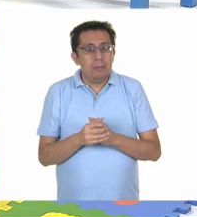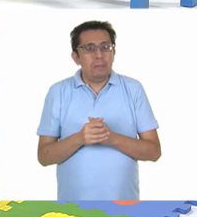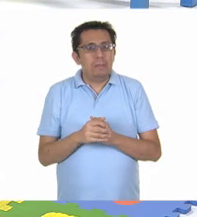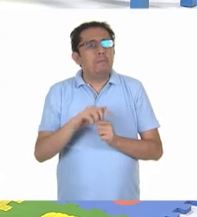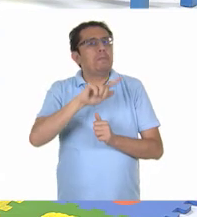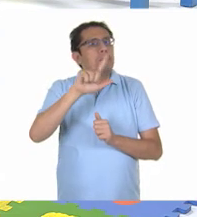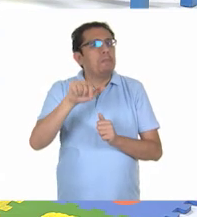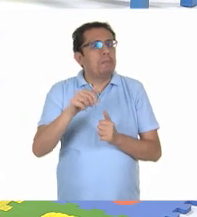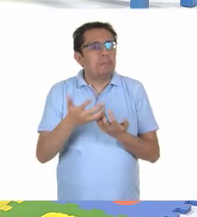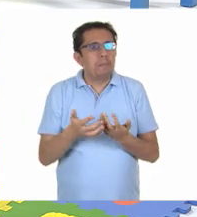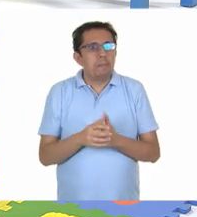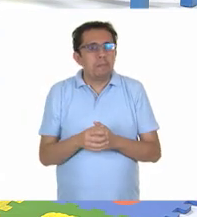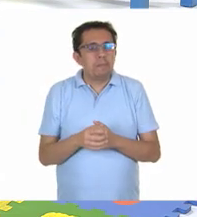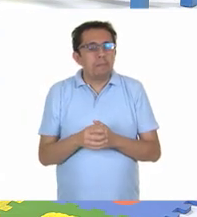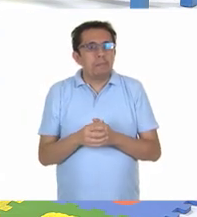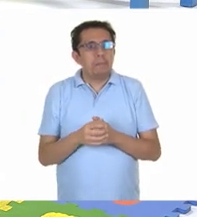parece.